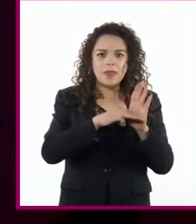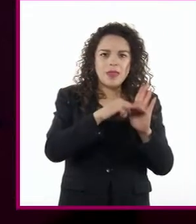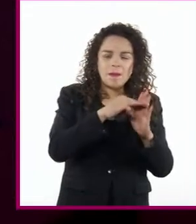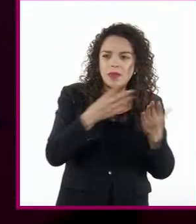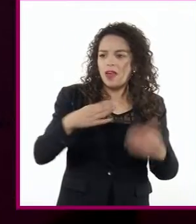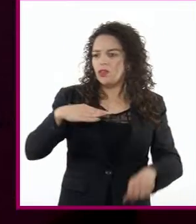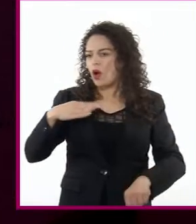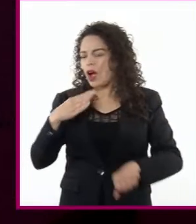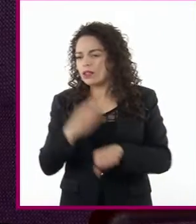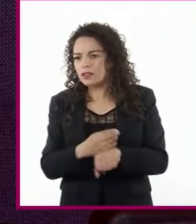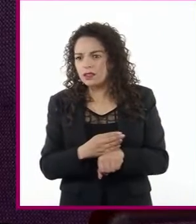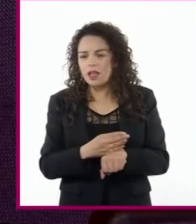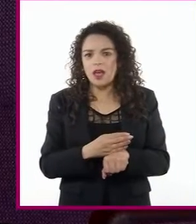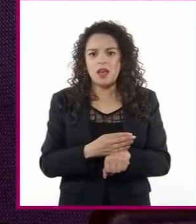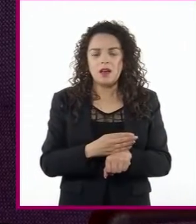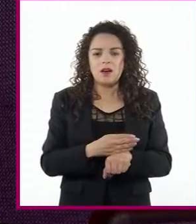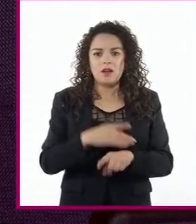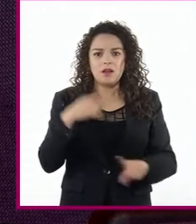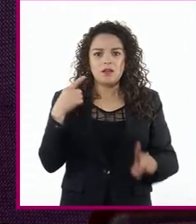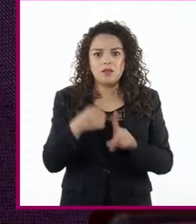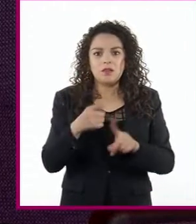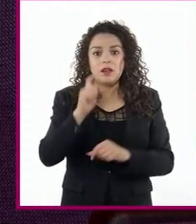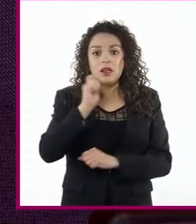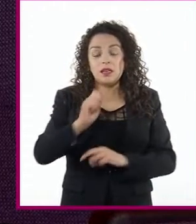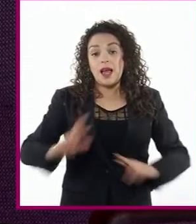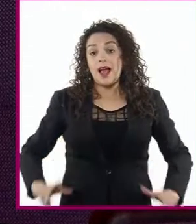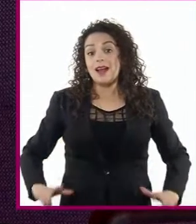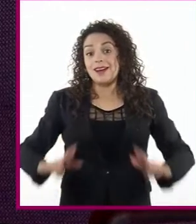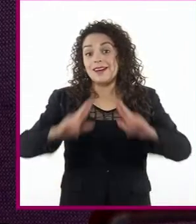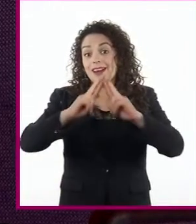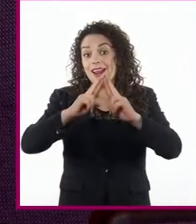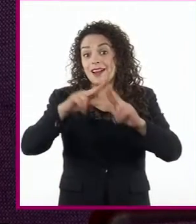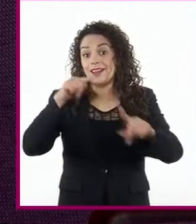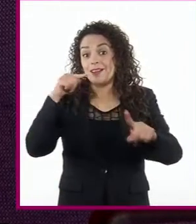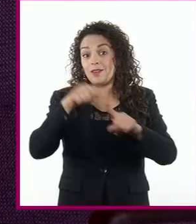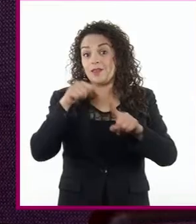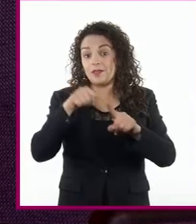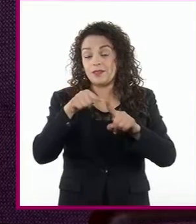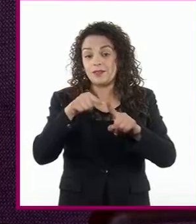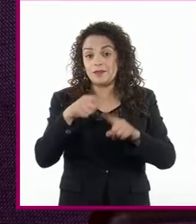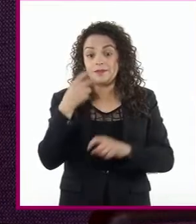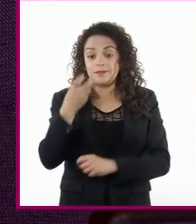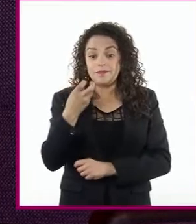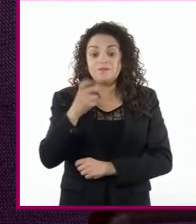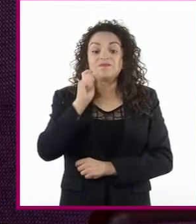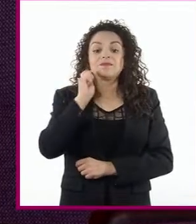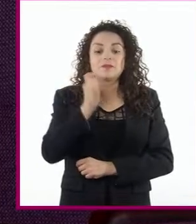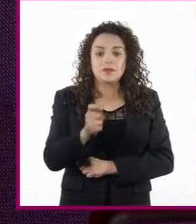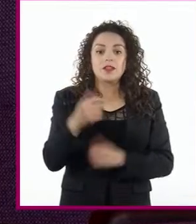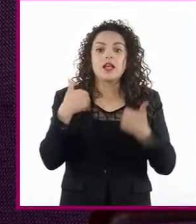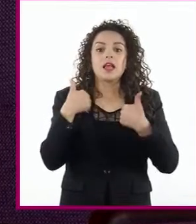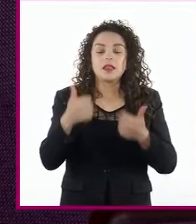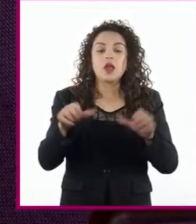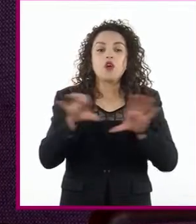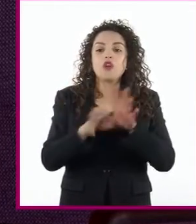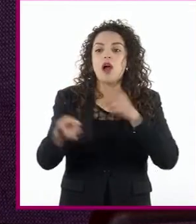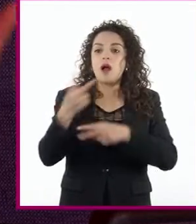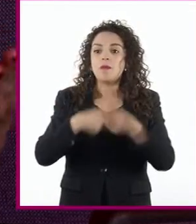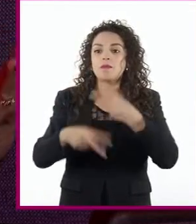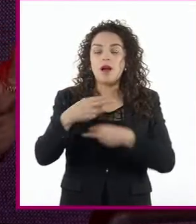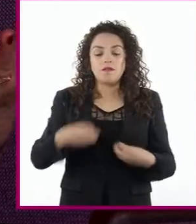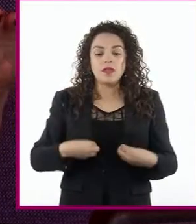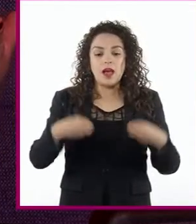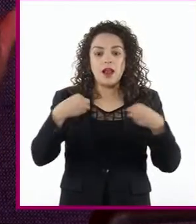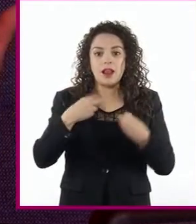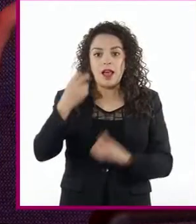castigos, basados en principios religiosos que constituían la concepción del mundo de la época.